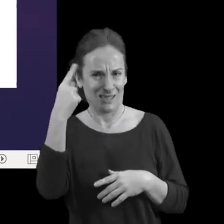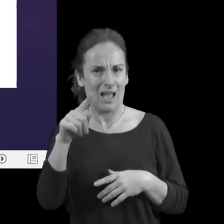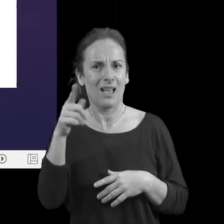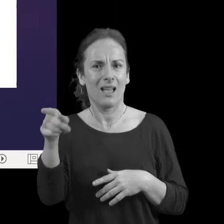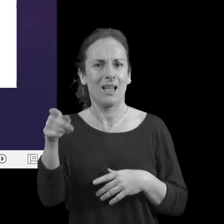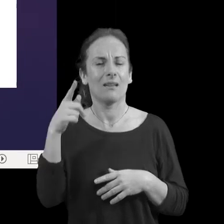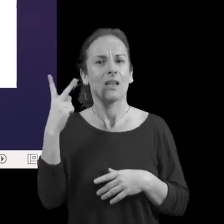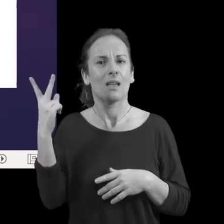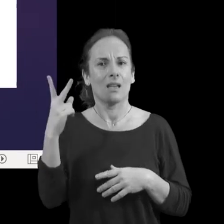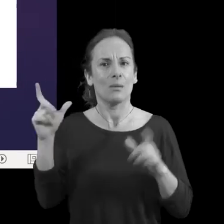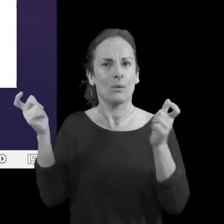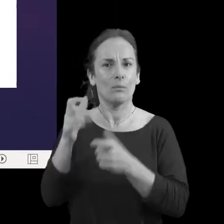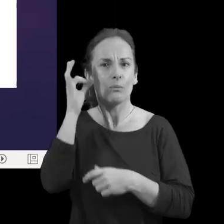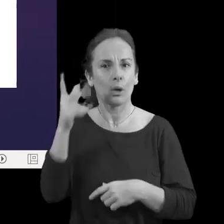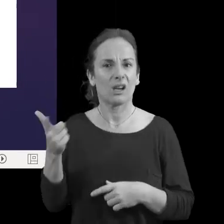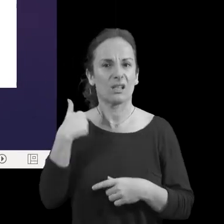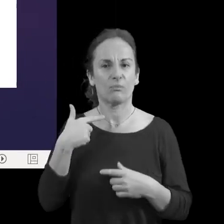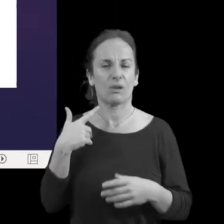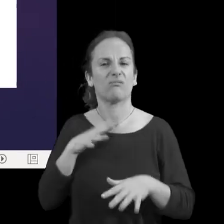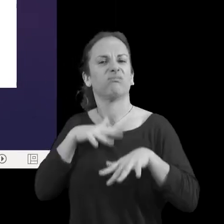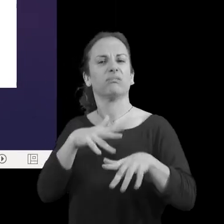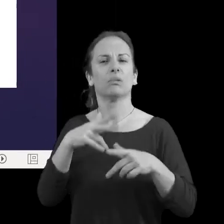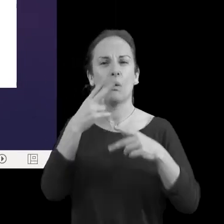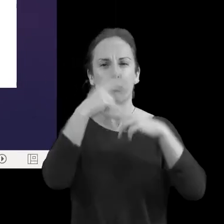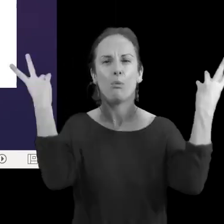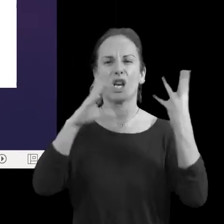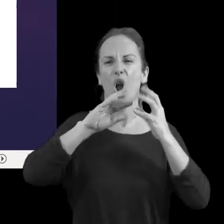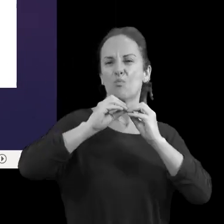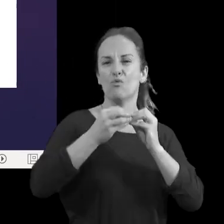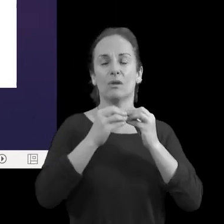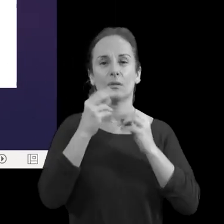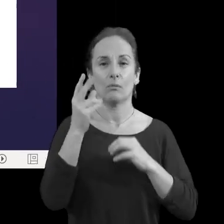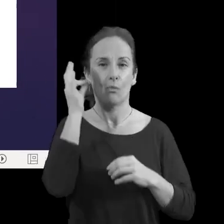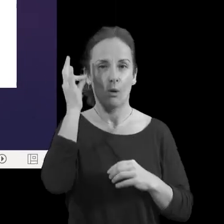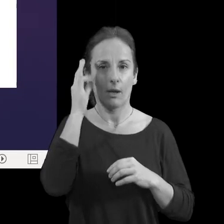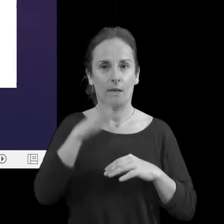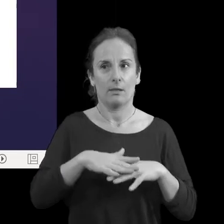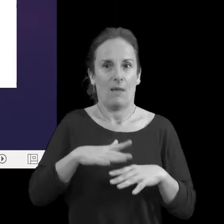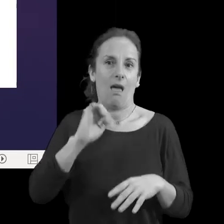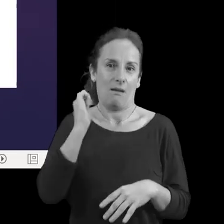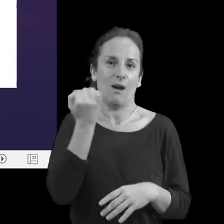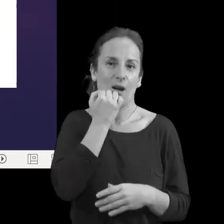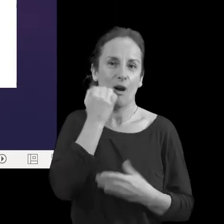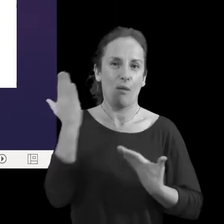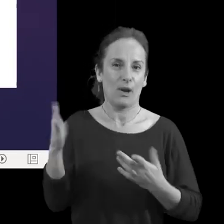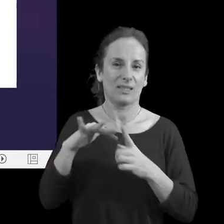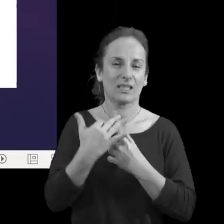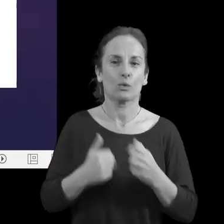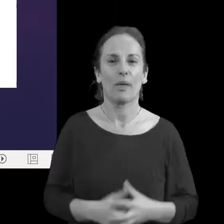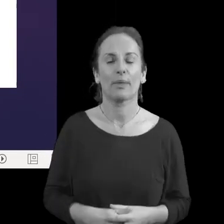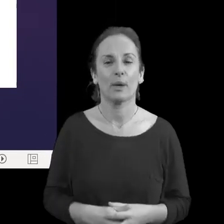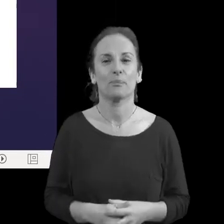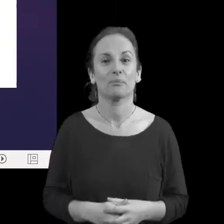estas besadas, ¿no? En un contexto que era todavía, bueno, pues muy hostil. Fijaos, de los años 80, incluso los años